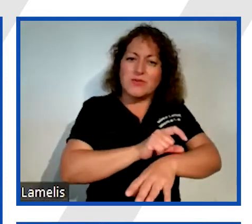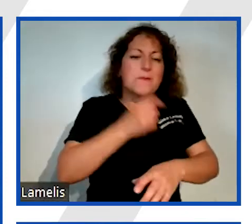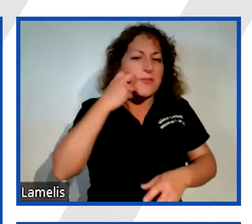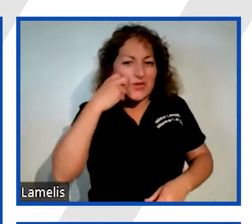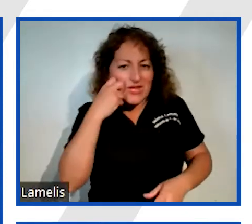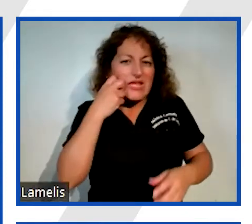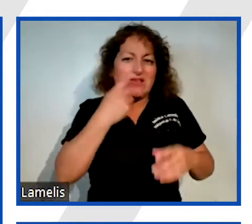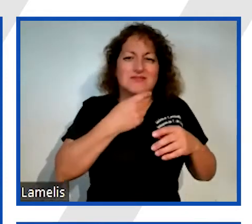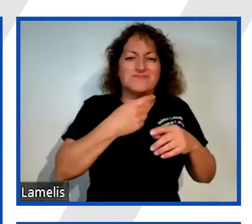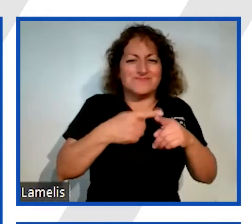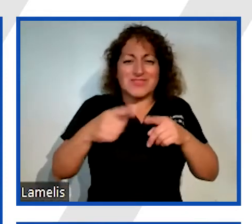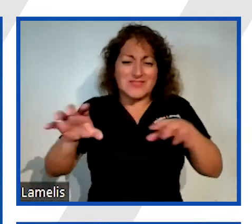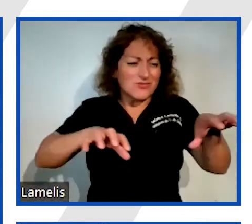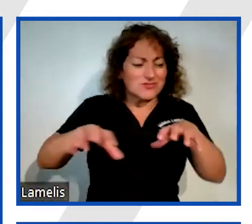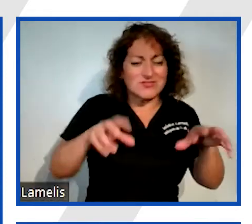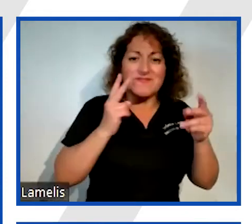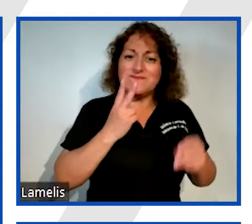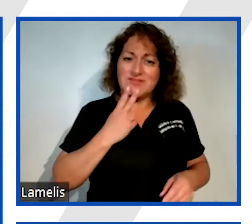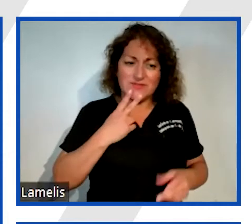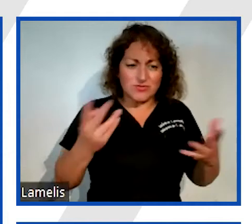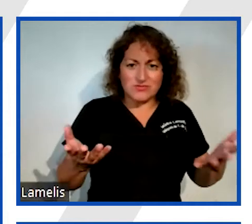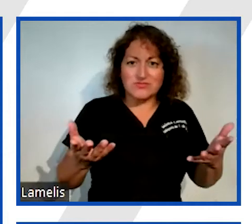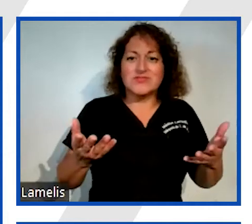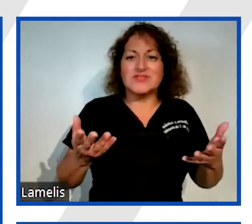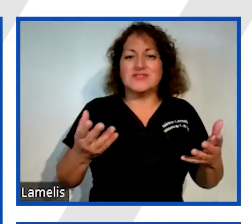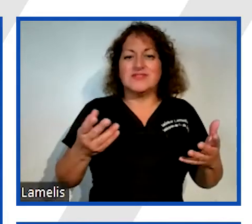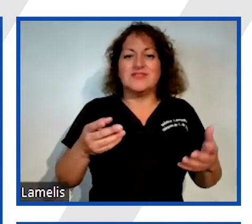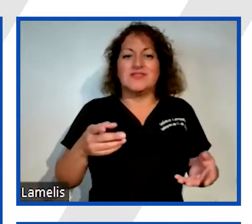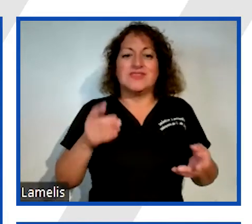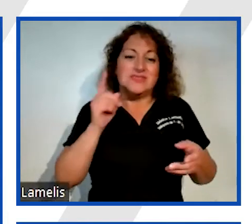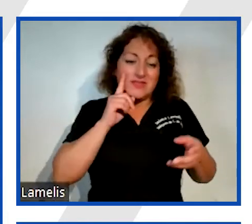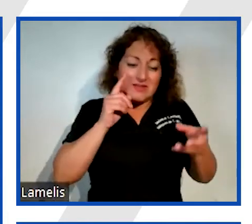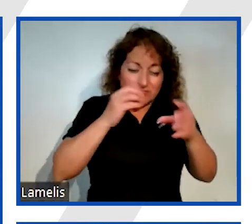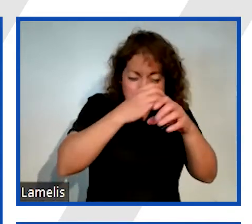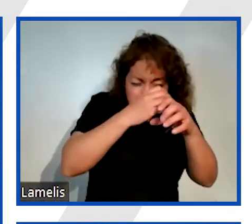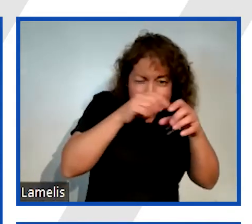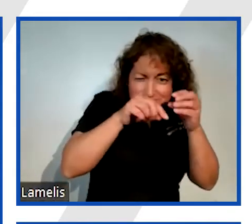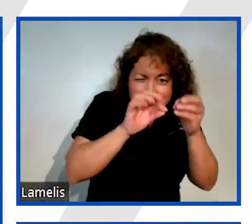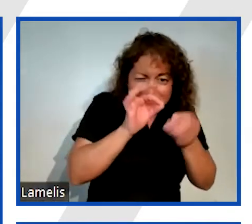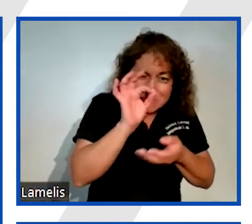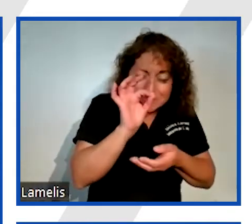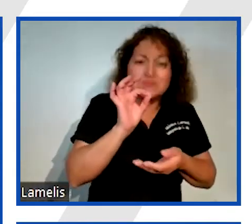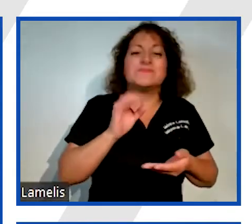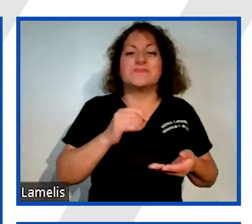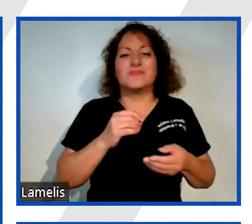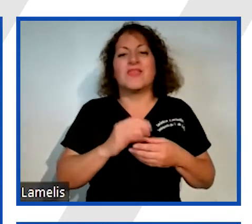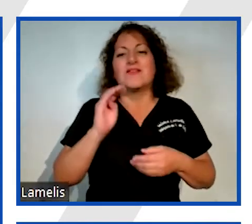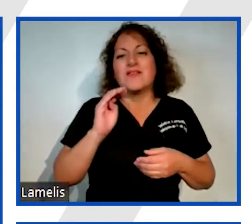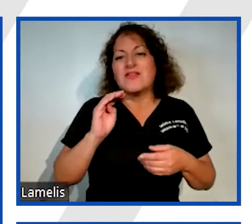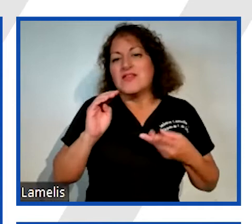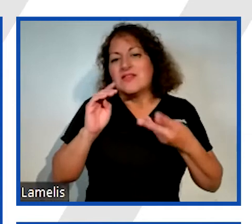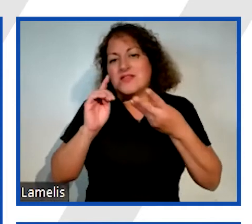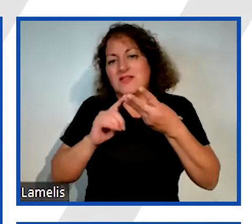los seres vivos están vivos y funcionan y procesa se le llaman biomoléculas y después los últimos nuevos que está también se ven en el